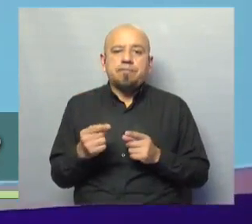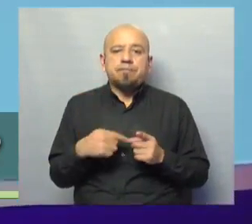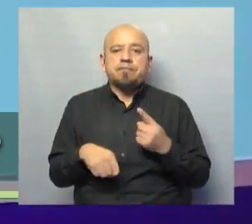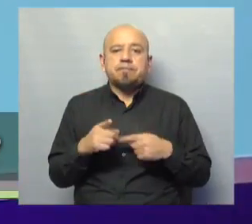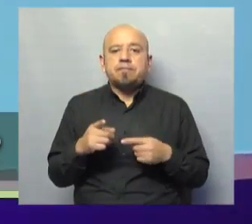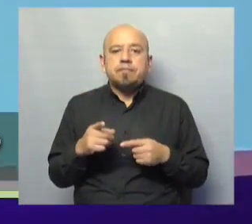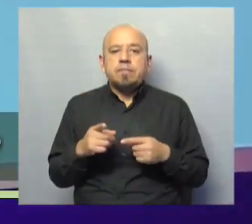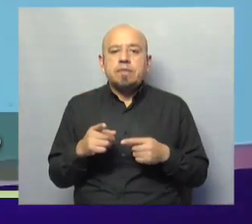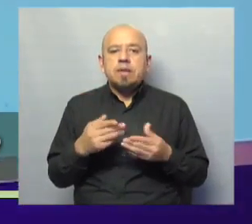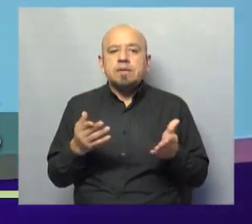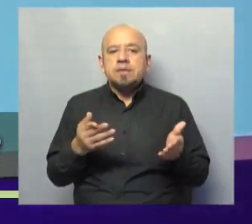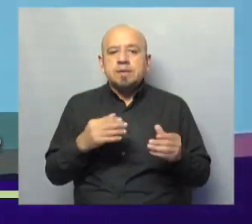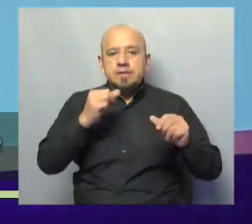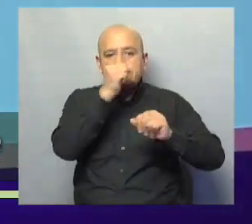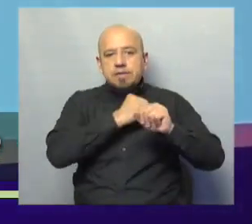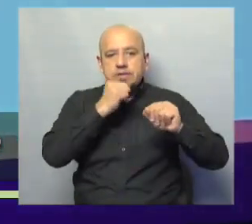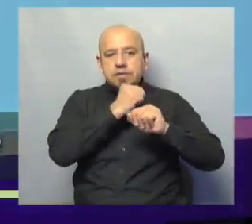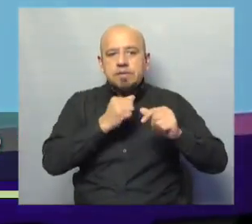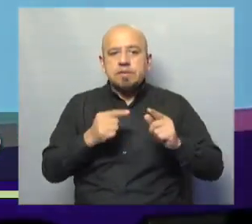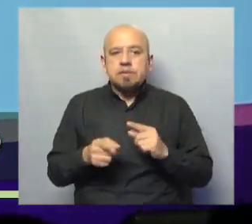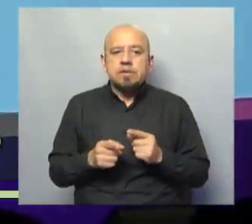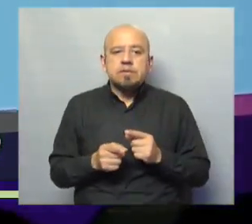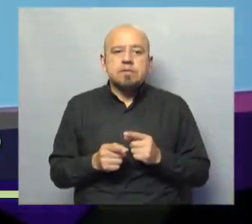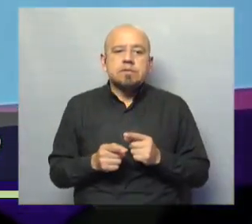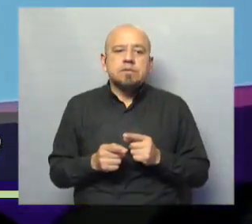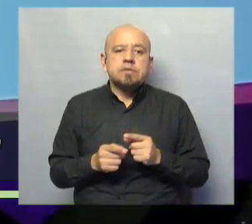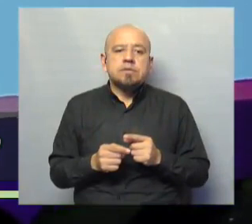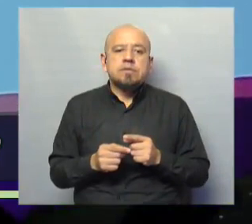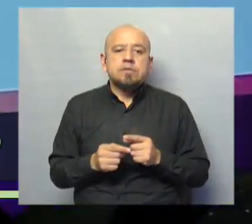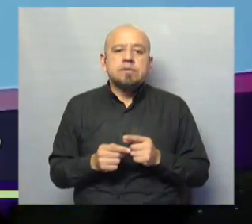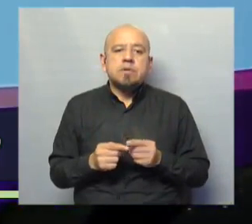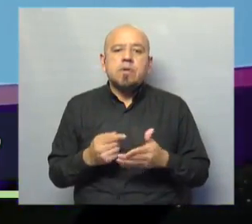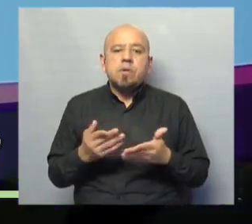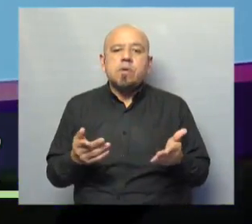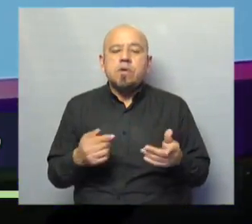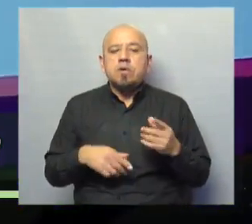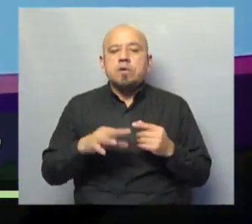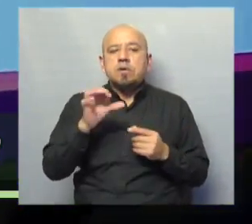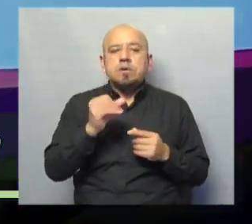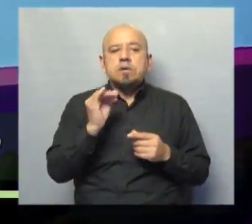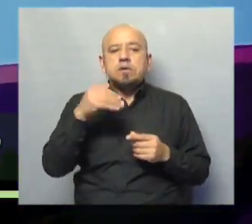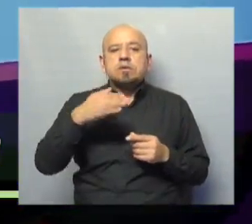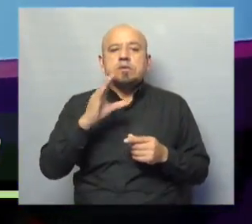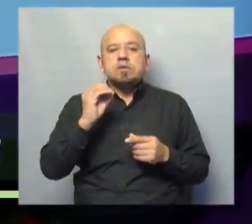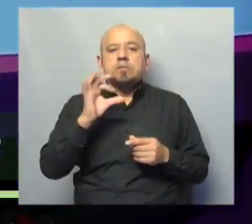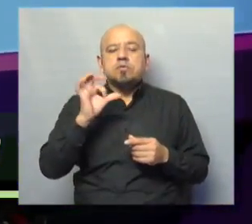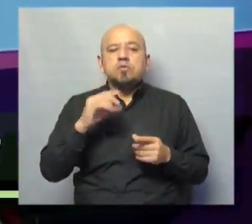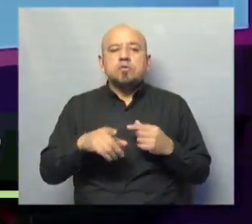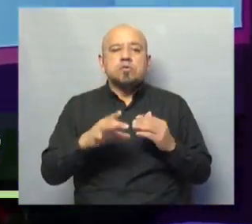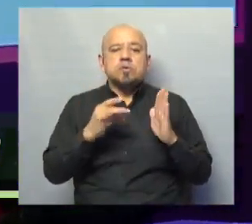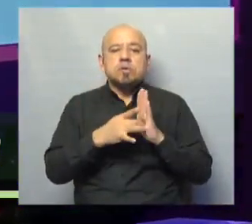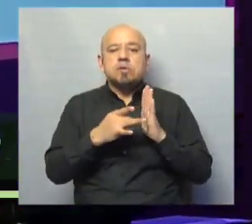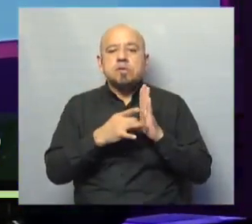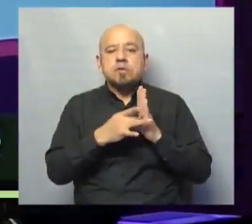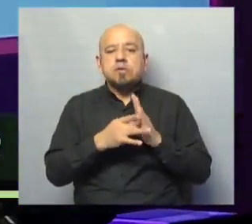de la tecnología tiene que ir acompasada justamente con este tipo de simposios que apuntan a la calidad sobre todo